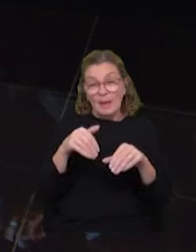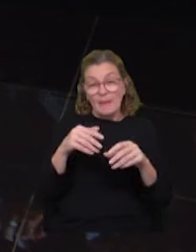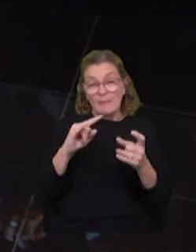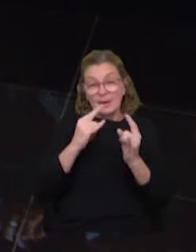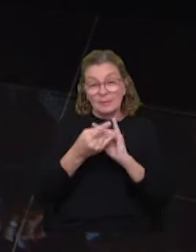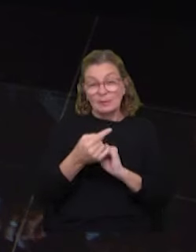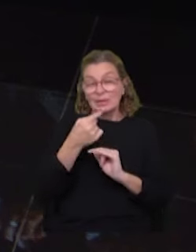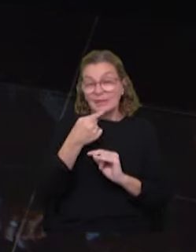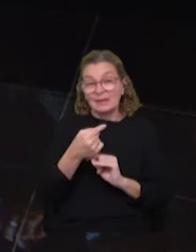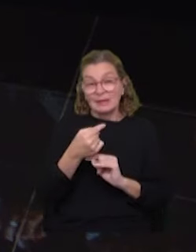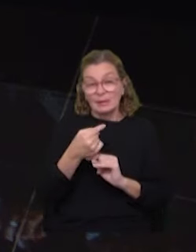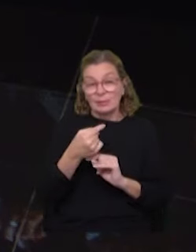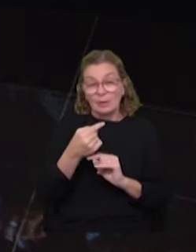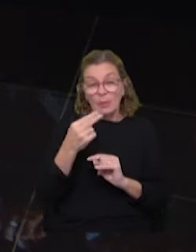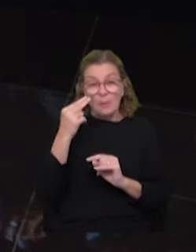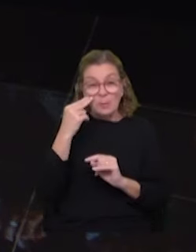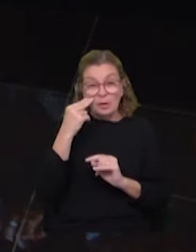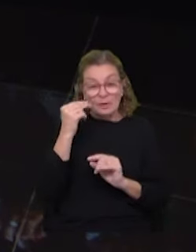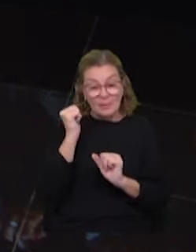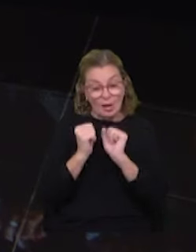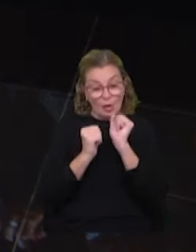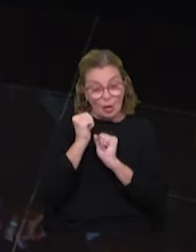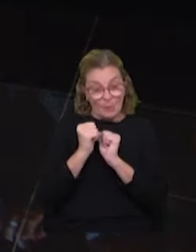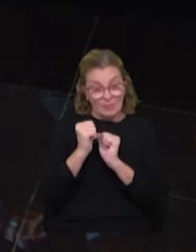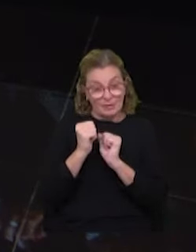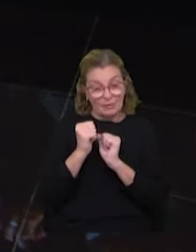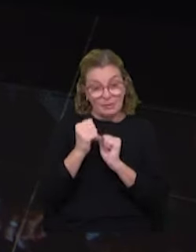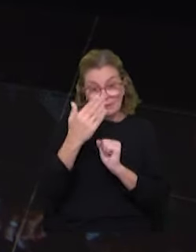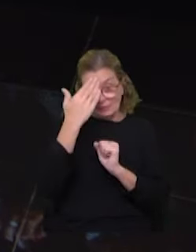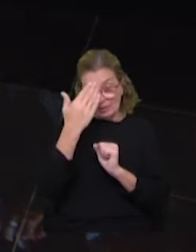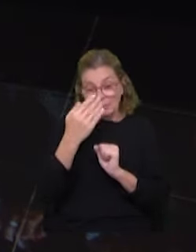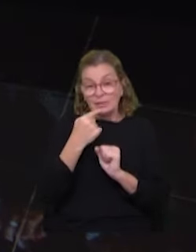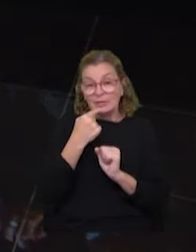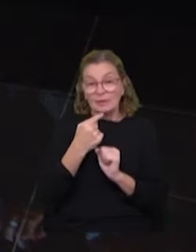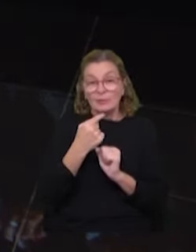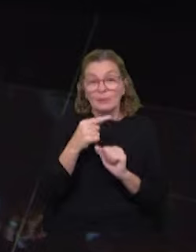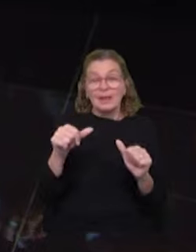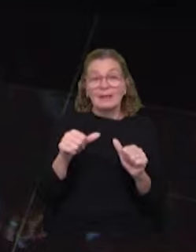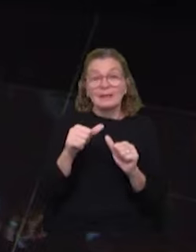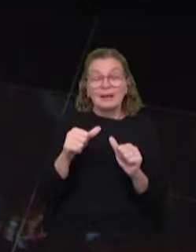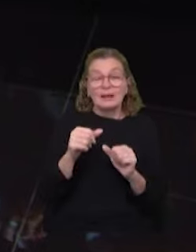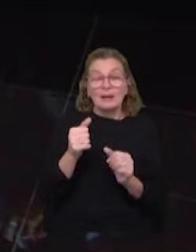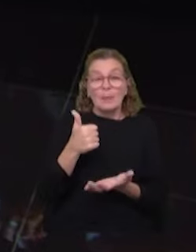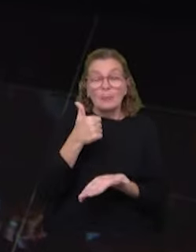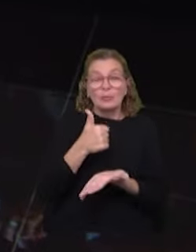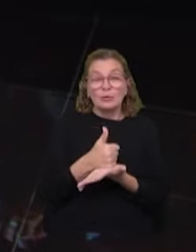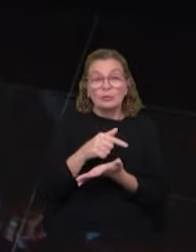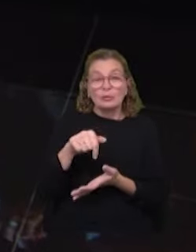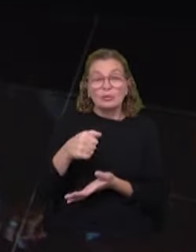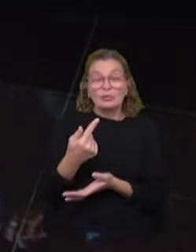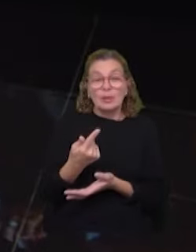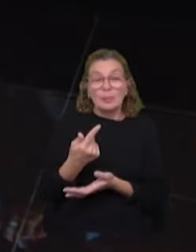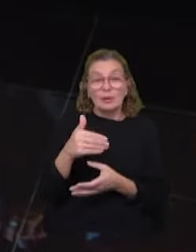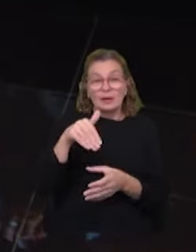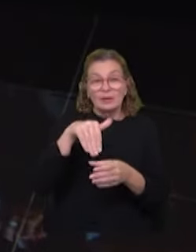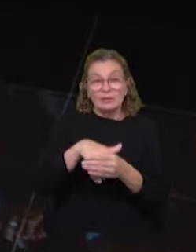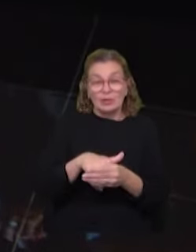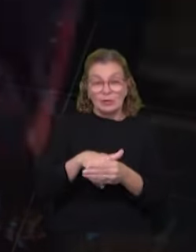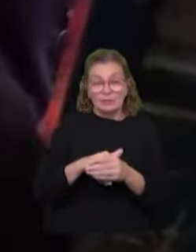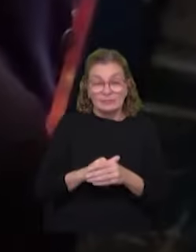dijeron una catástrofe económica mientras que en el frente amplio se va a analizar la posición después de las elecciones